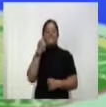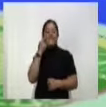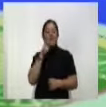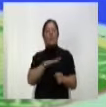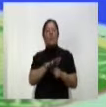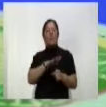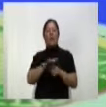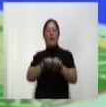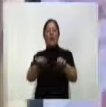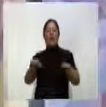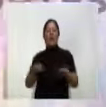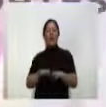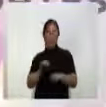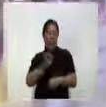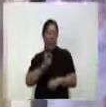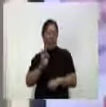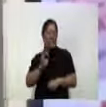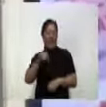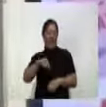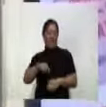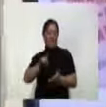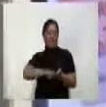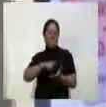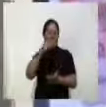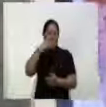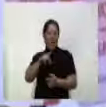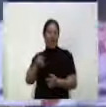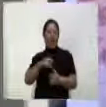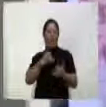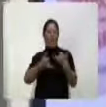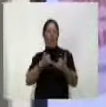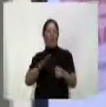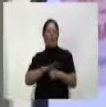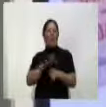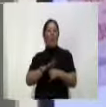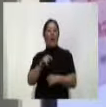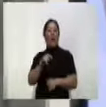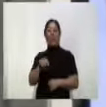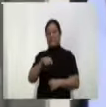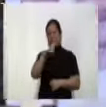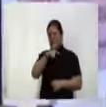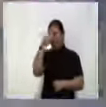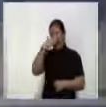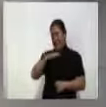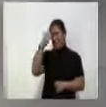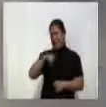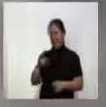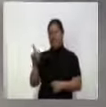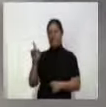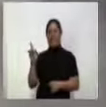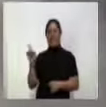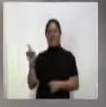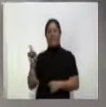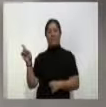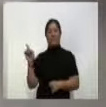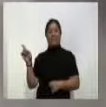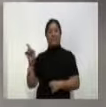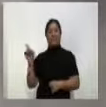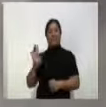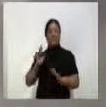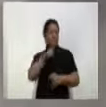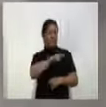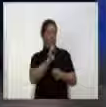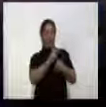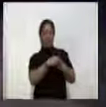jugando aquí en México. El chileno Arturo Vidal tiene claro el destino que quiere cuando deje el fútbol europeo,